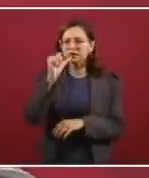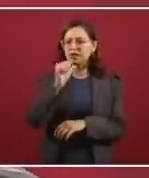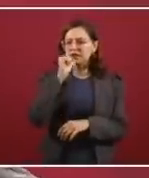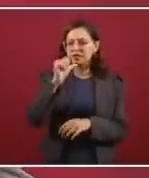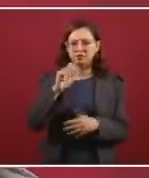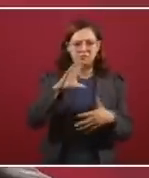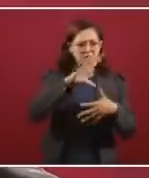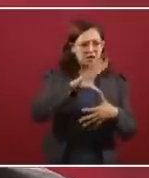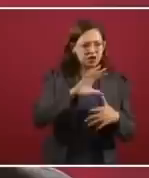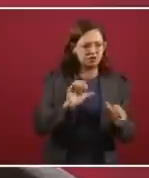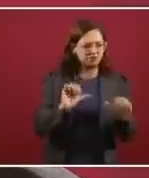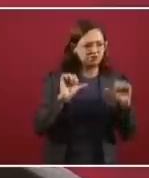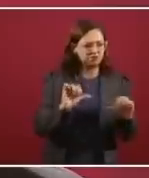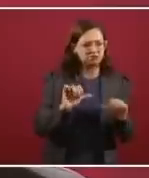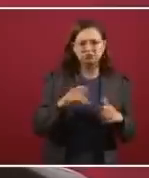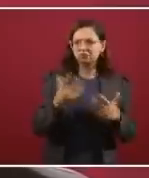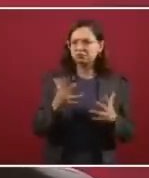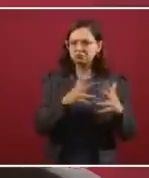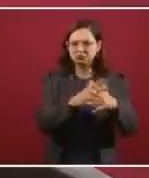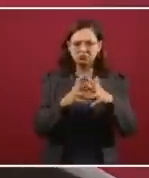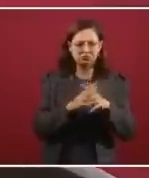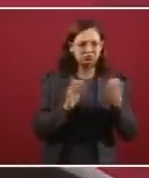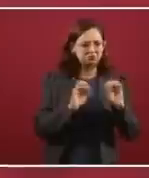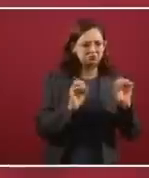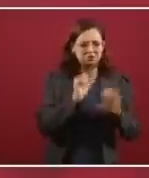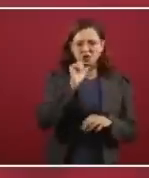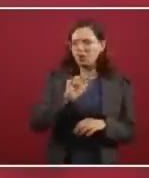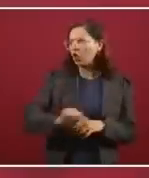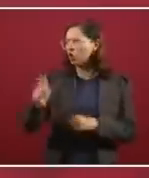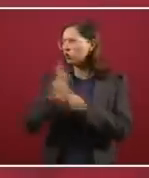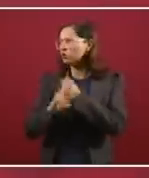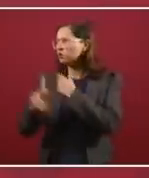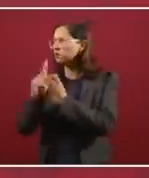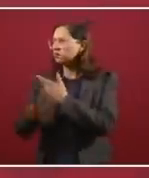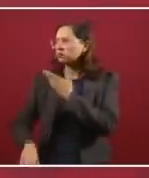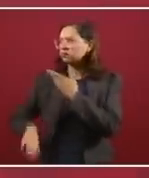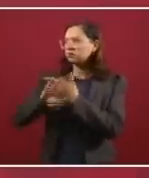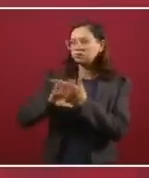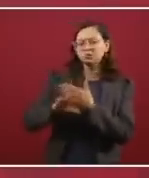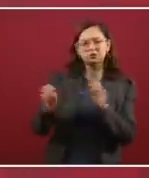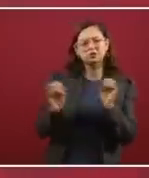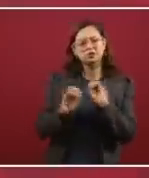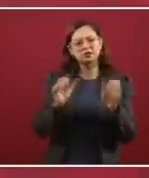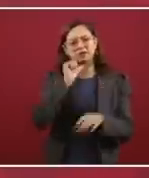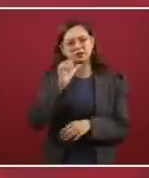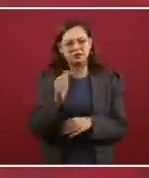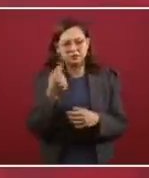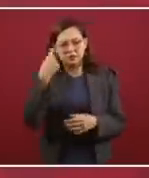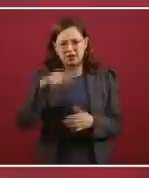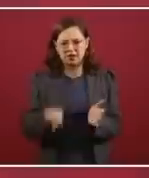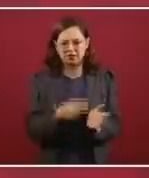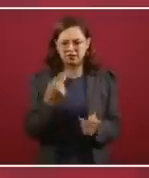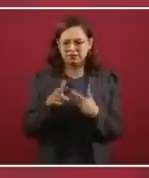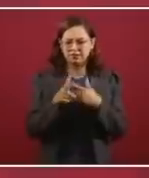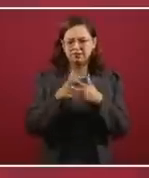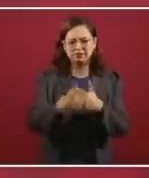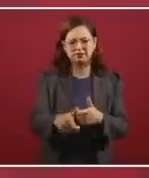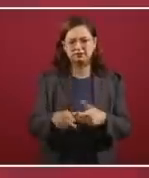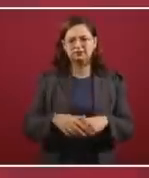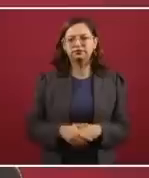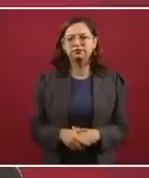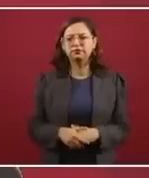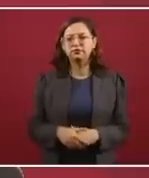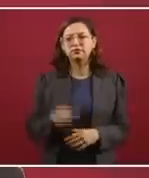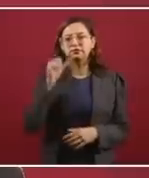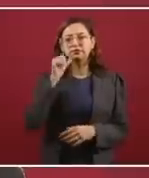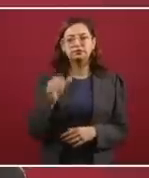otros continentes, no había razón entonces para mantenerse en ese tratado. El día de ayer se invocó y